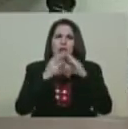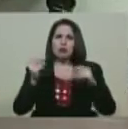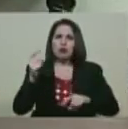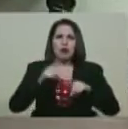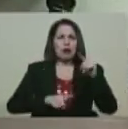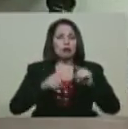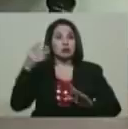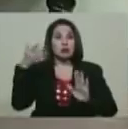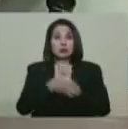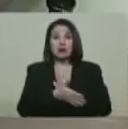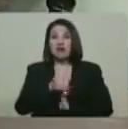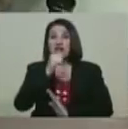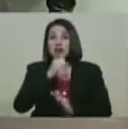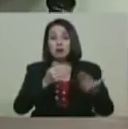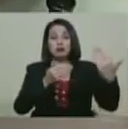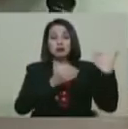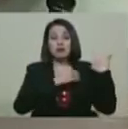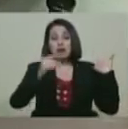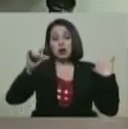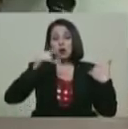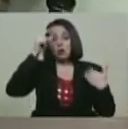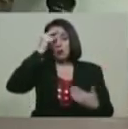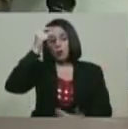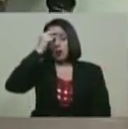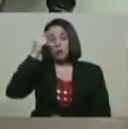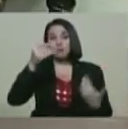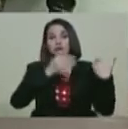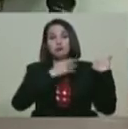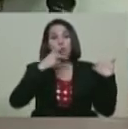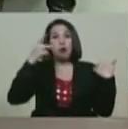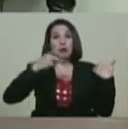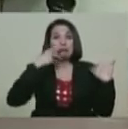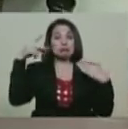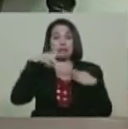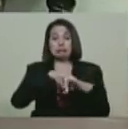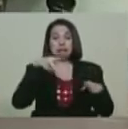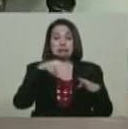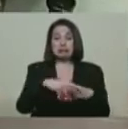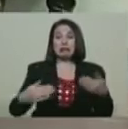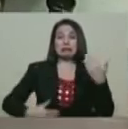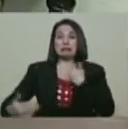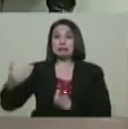Julio Borges, el gran responsable político de los daños que se le hicieron a nuestro país